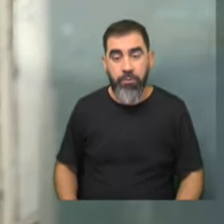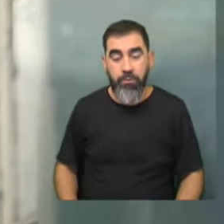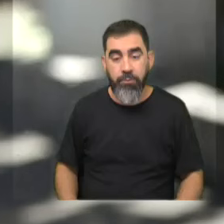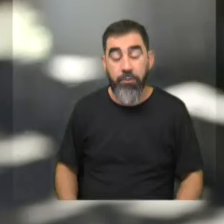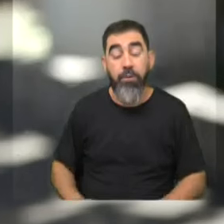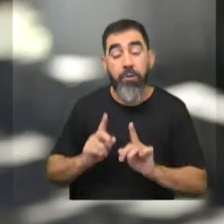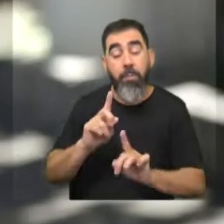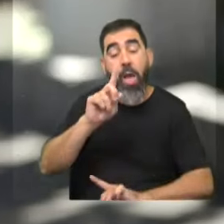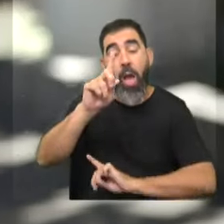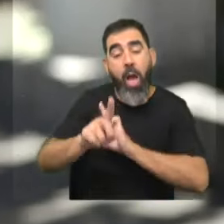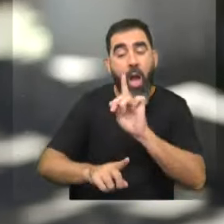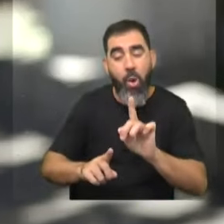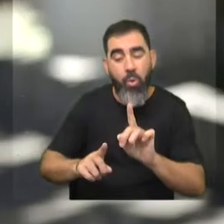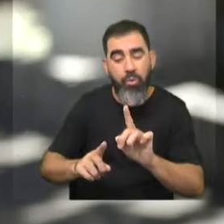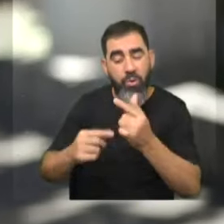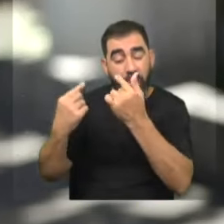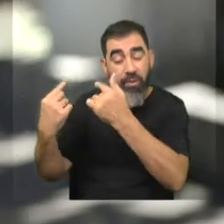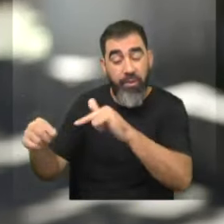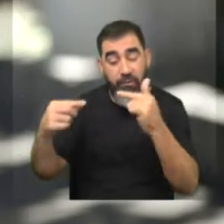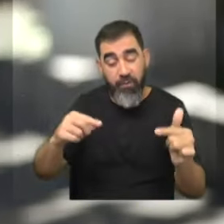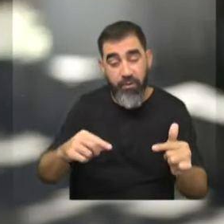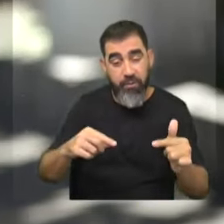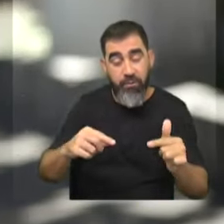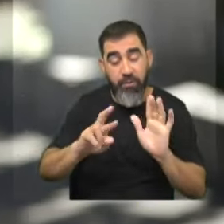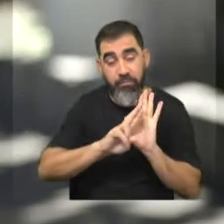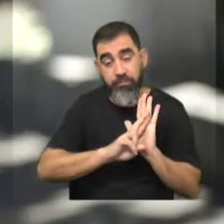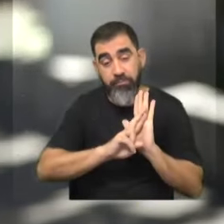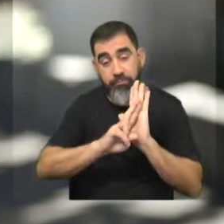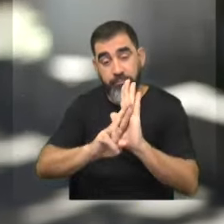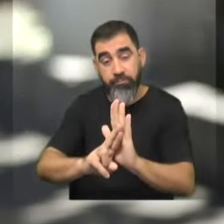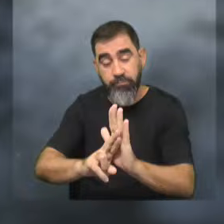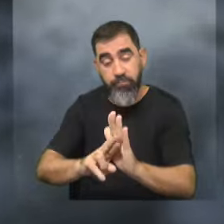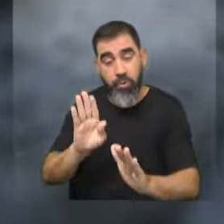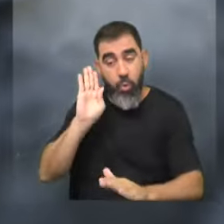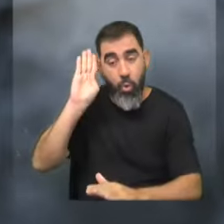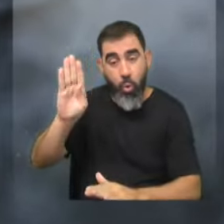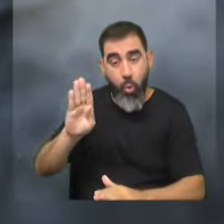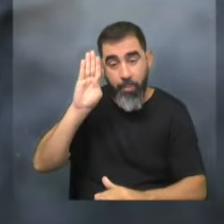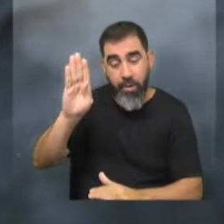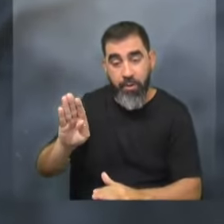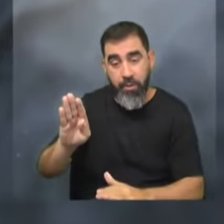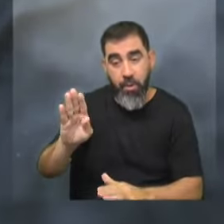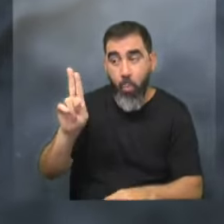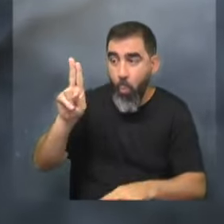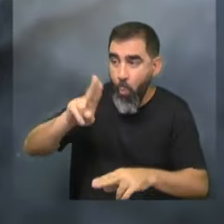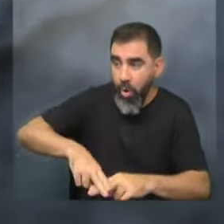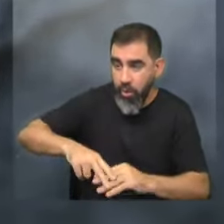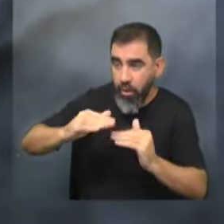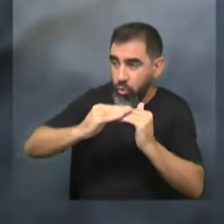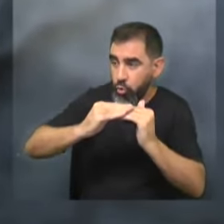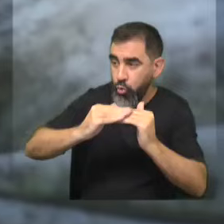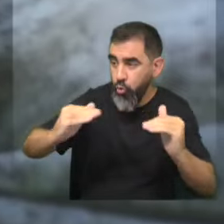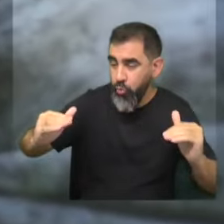Tenemos también algunas excepciones de representaciones de los homenajeados estando muertos, que son